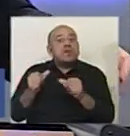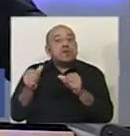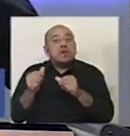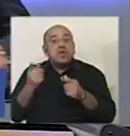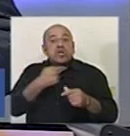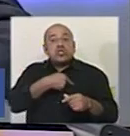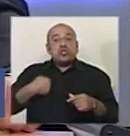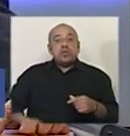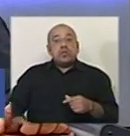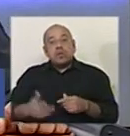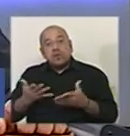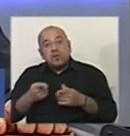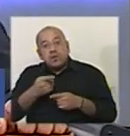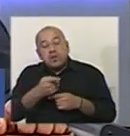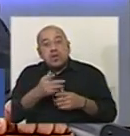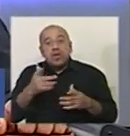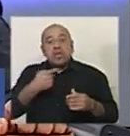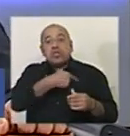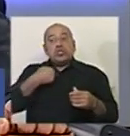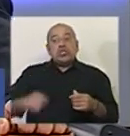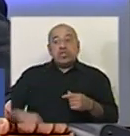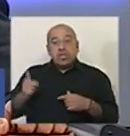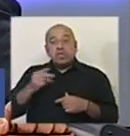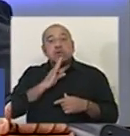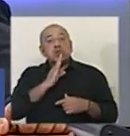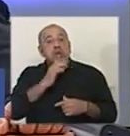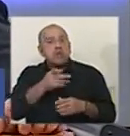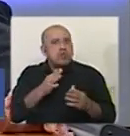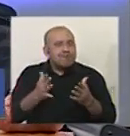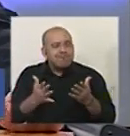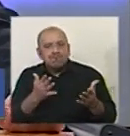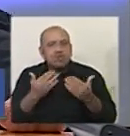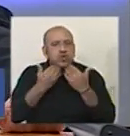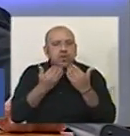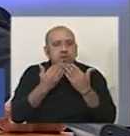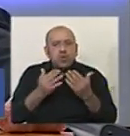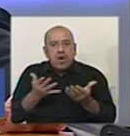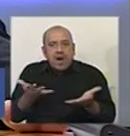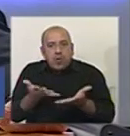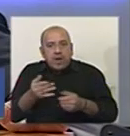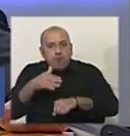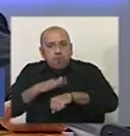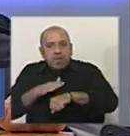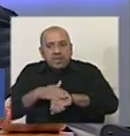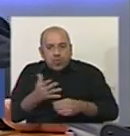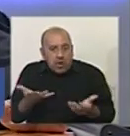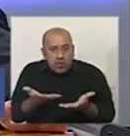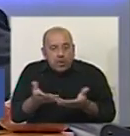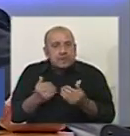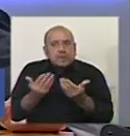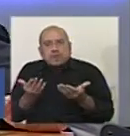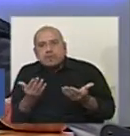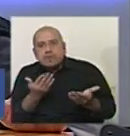pasó en Buenos Aires entre Xi Jinping y Trump, de modo que no sabemos muy bien. Estamos en una etapa de una gran incertidumbre, un periodo